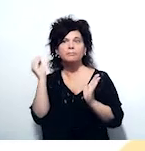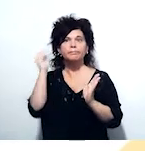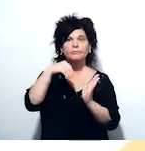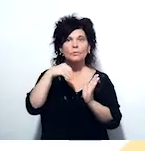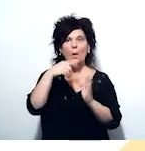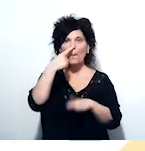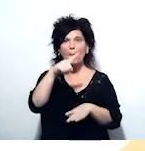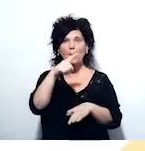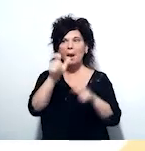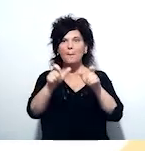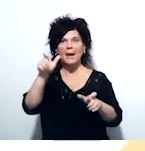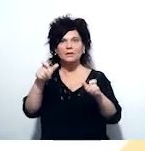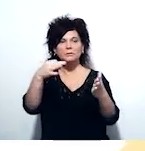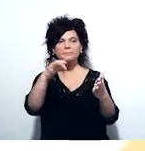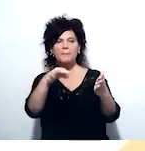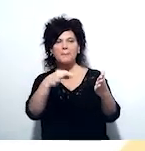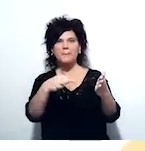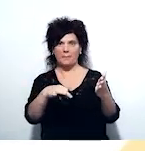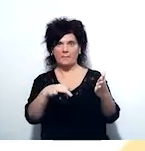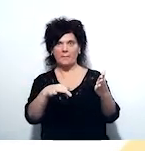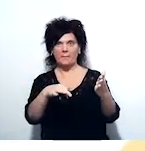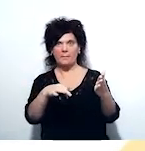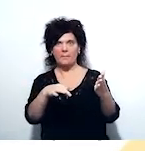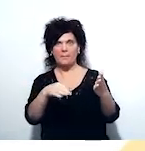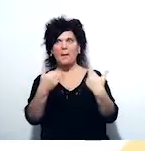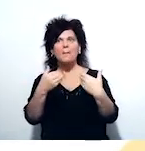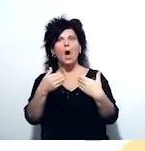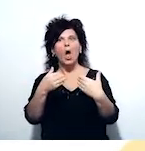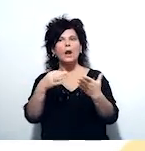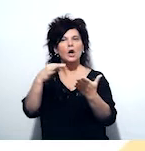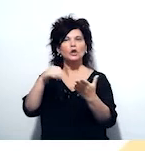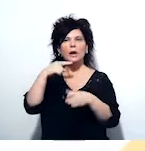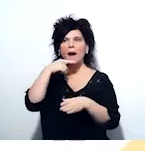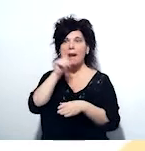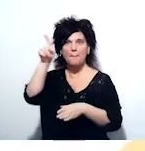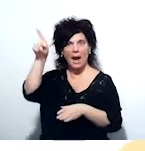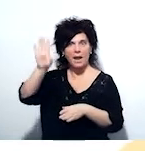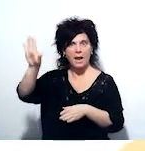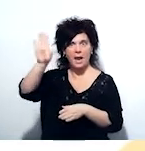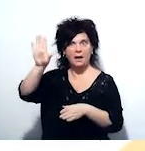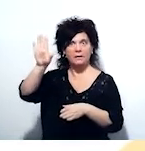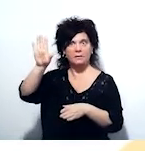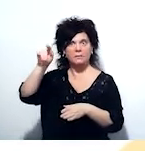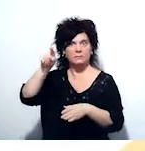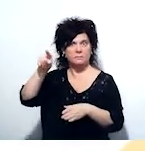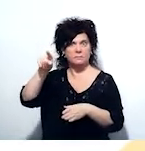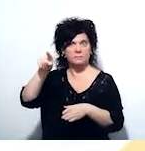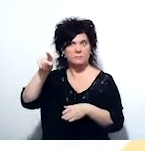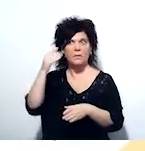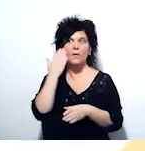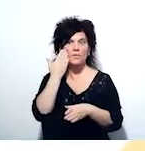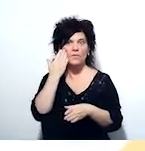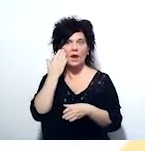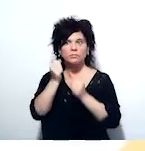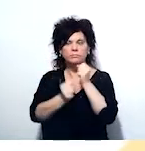más solo para revisar contenido en Alemania. ¿Se imaginan una multa de este tipo? Aún para Facebook, es una empresa